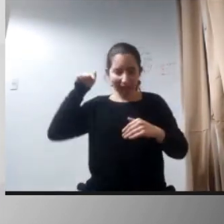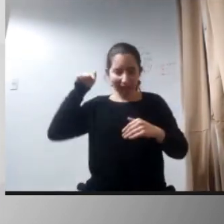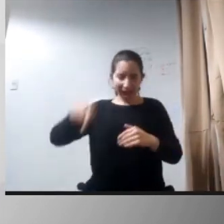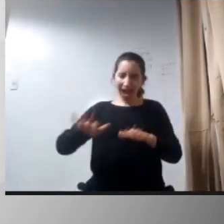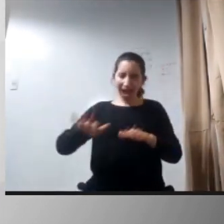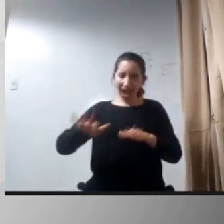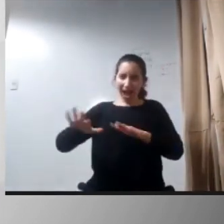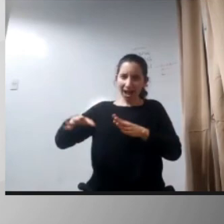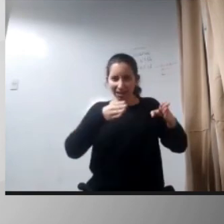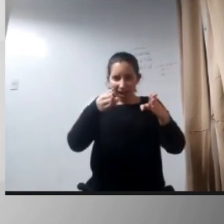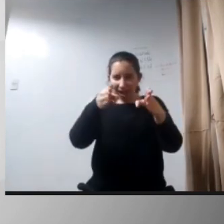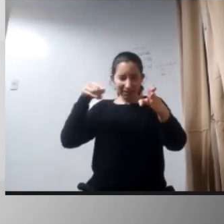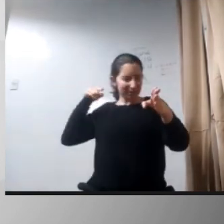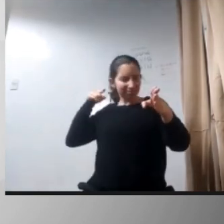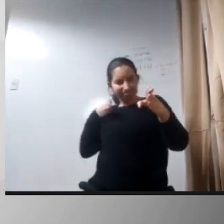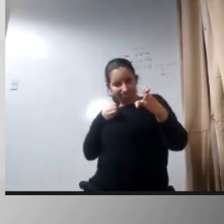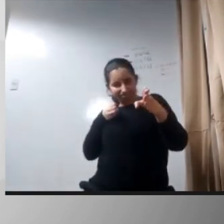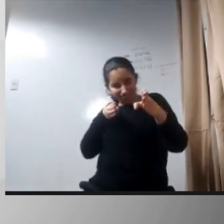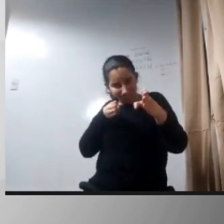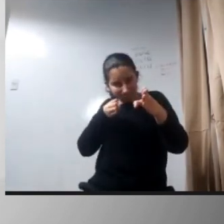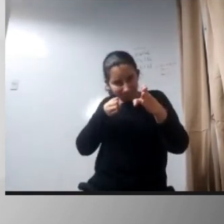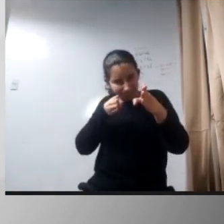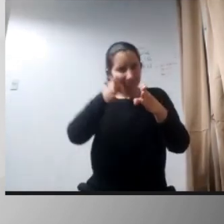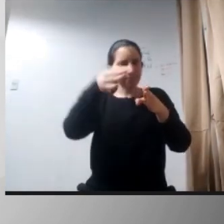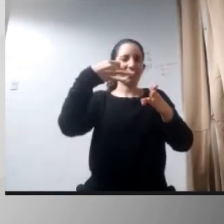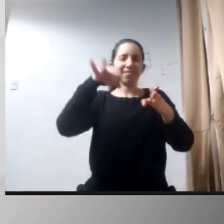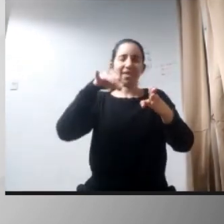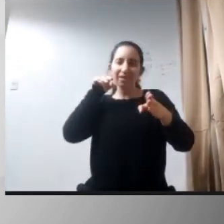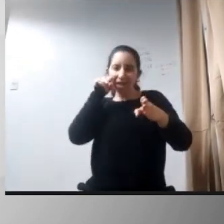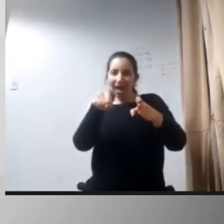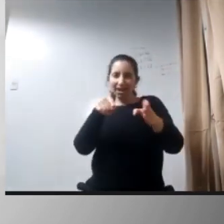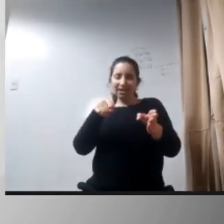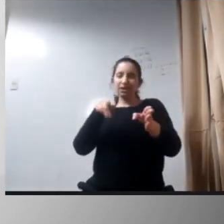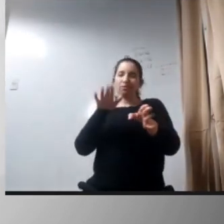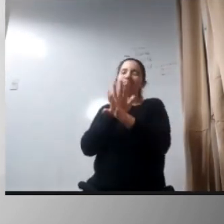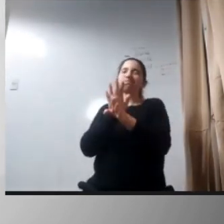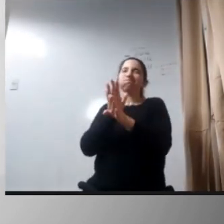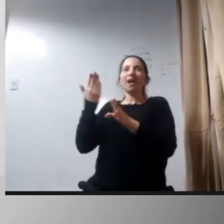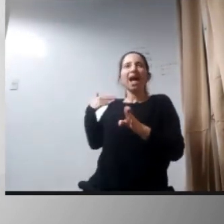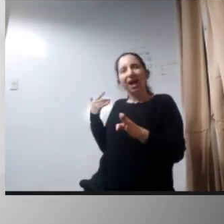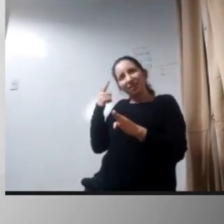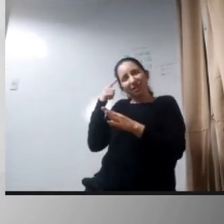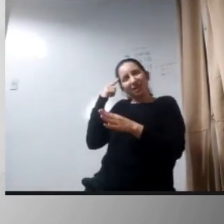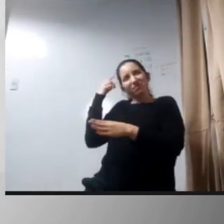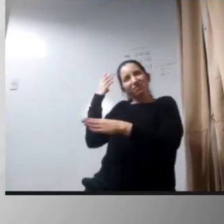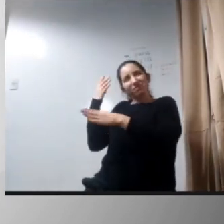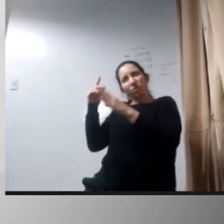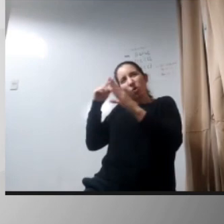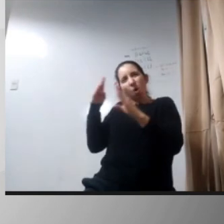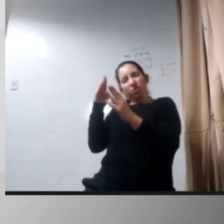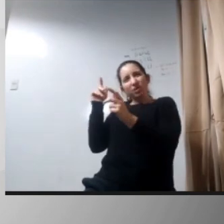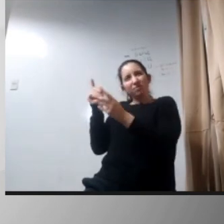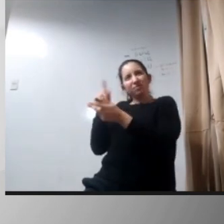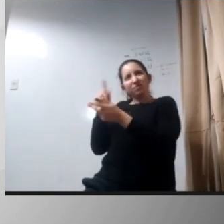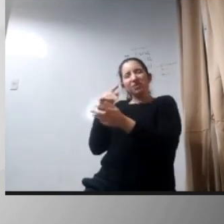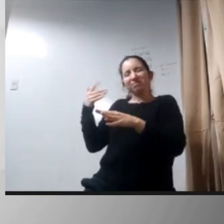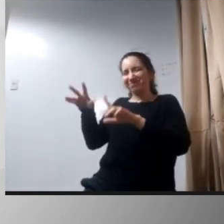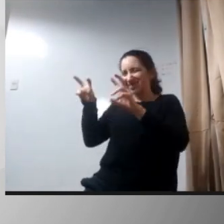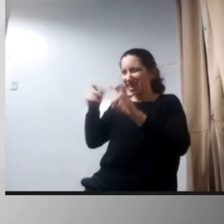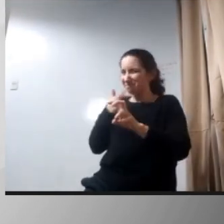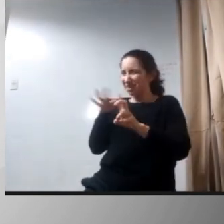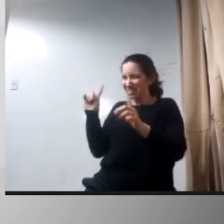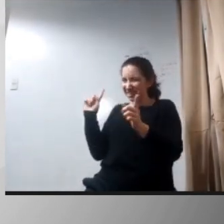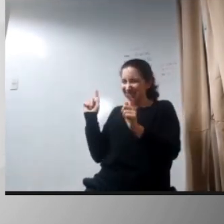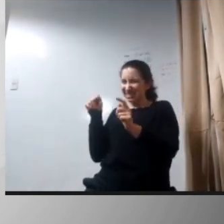dirección es como nosotros podemos ir empezando a revertir algunos conceptos básicos del malentendido